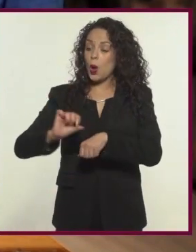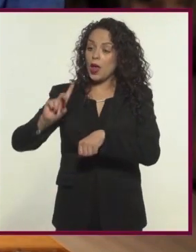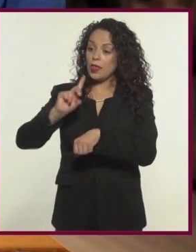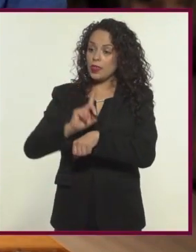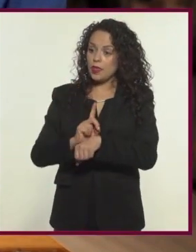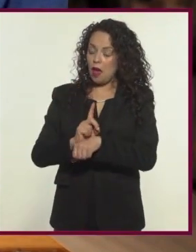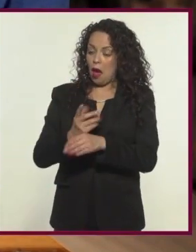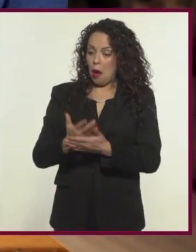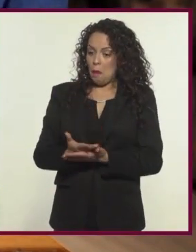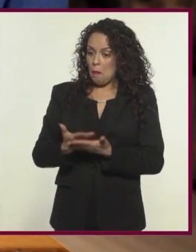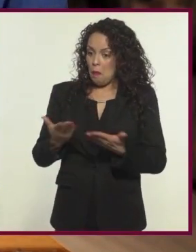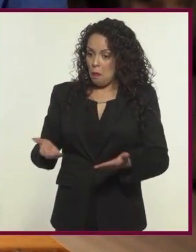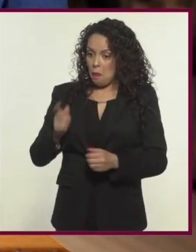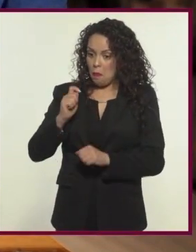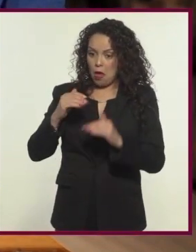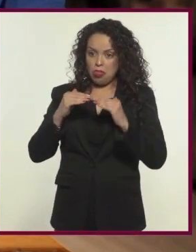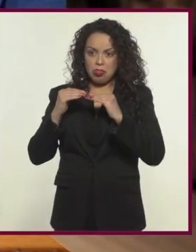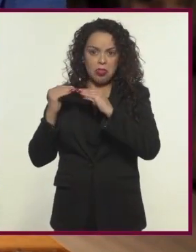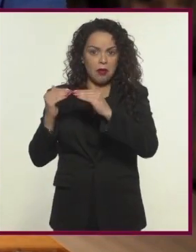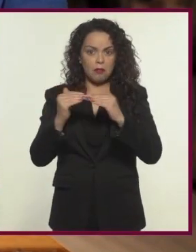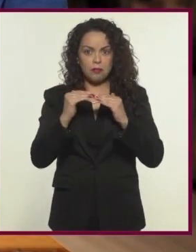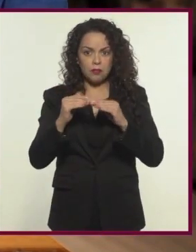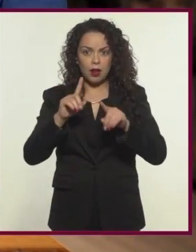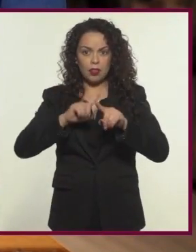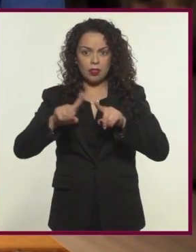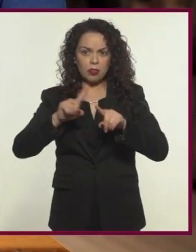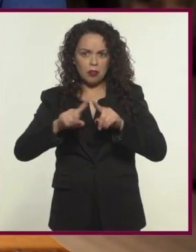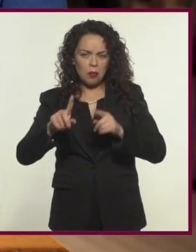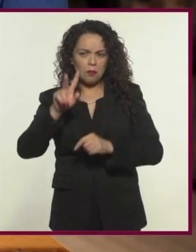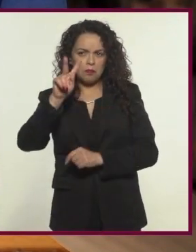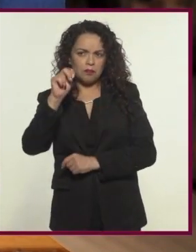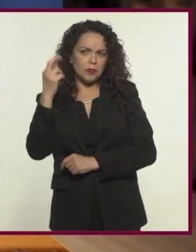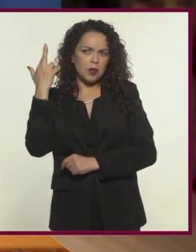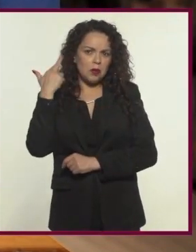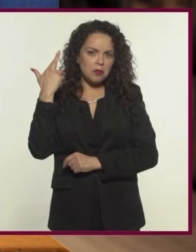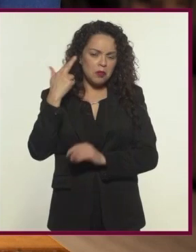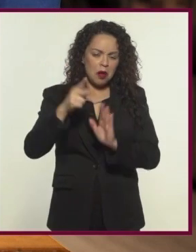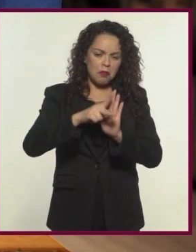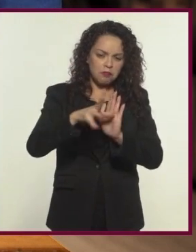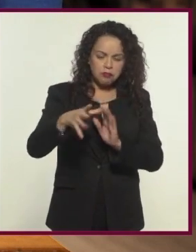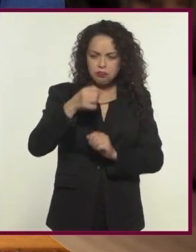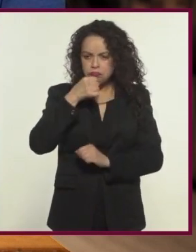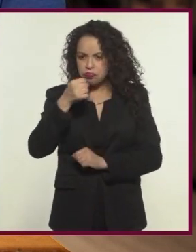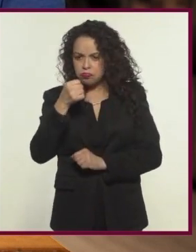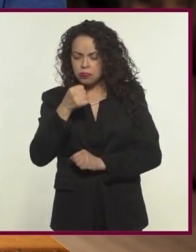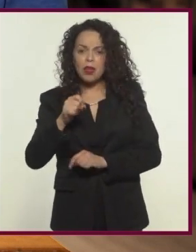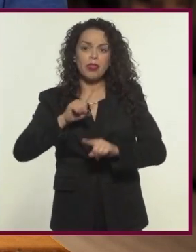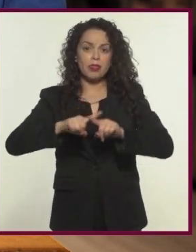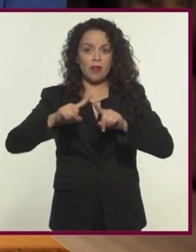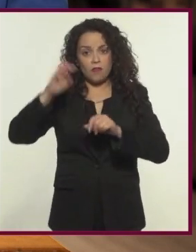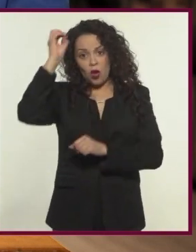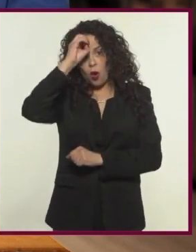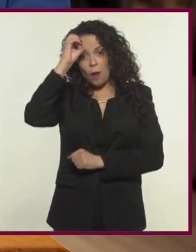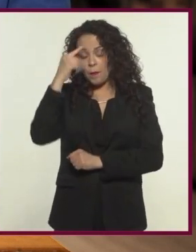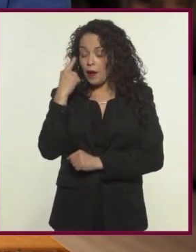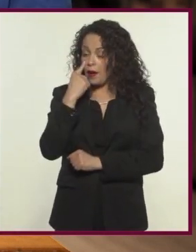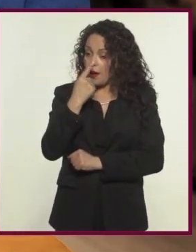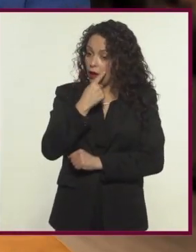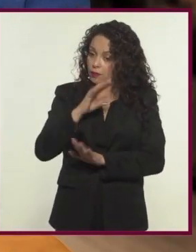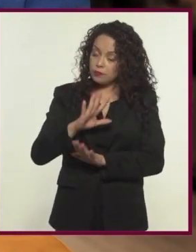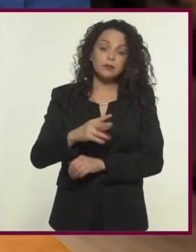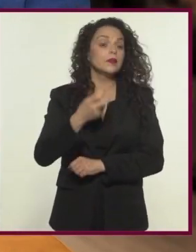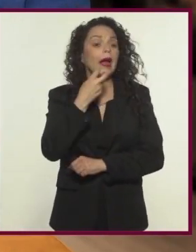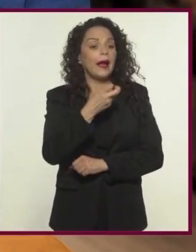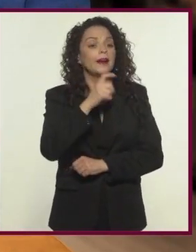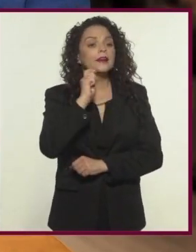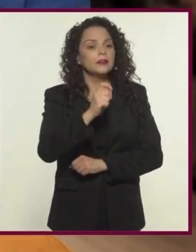Hoy en día, con la democratización de los medios de comunicación, ha habido un aumento en el número de opiniones y puntos de vista.